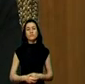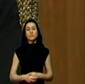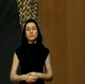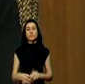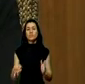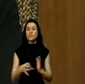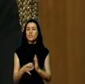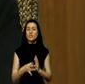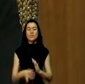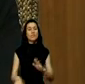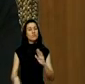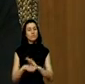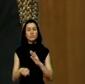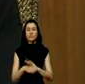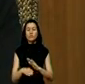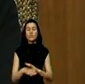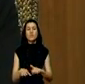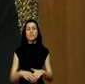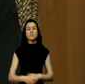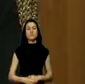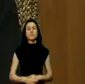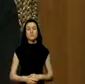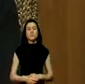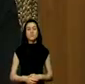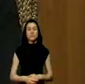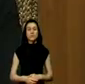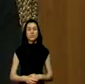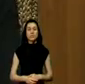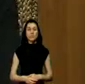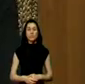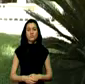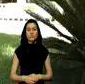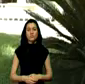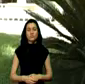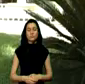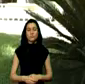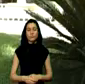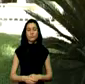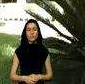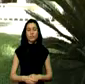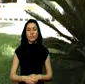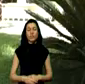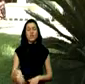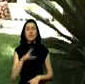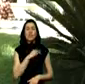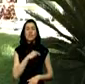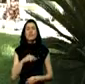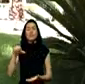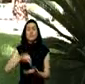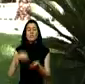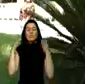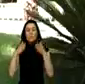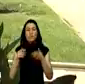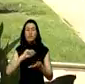la calidad del servicio y, sobre todo, y por encima de todo, mantener el empleo. La Concejalía de Atención Urbana confirma que los